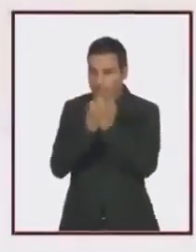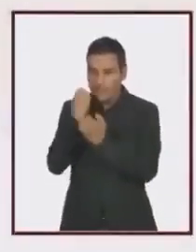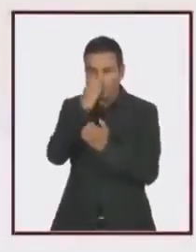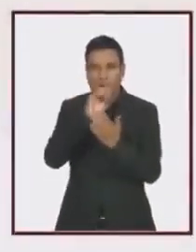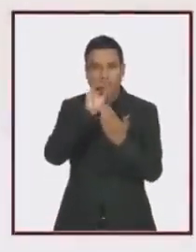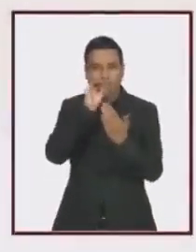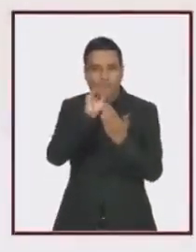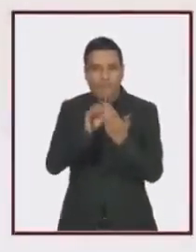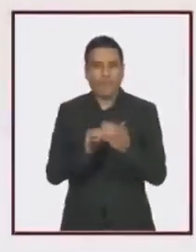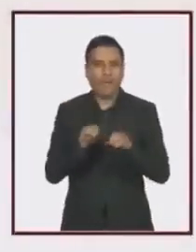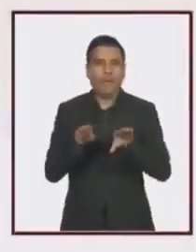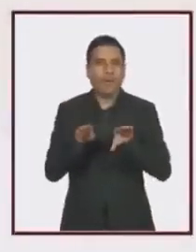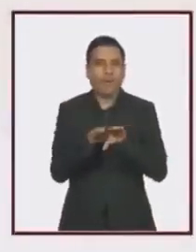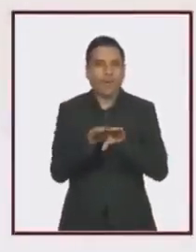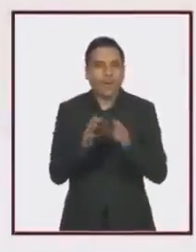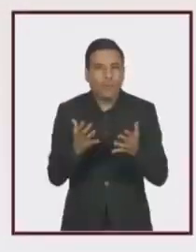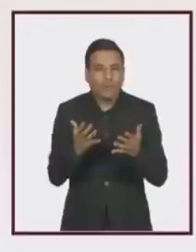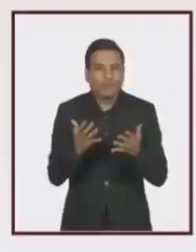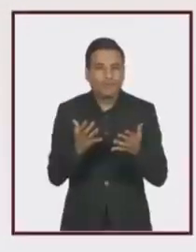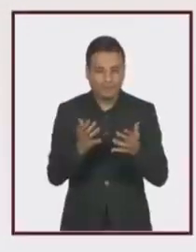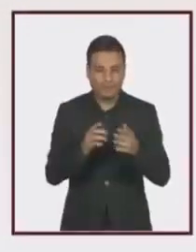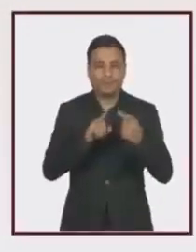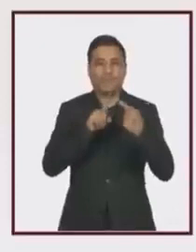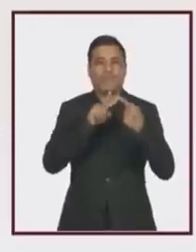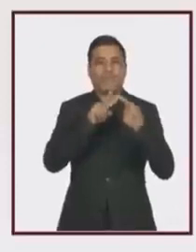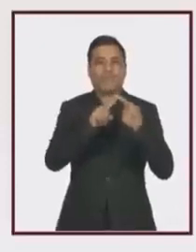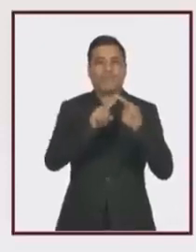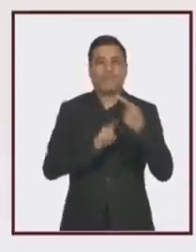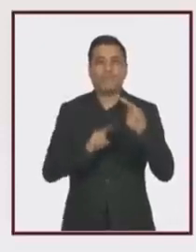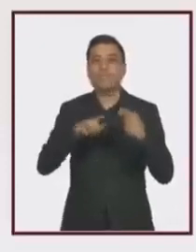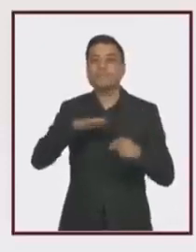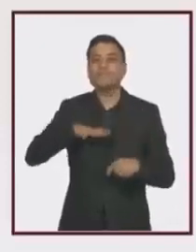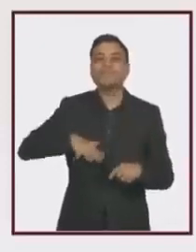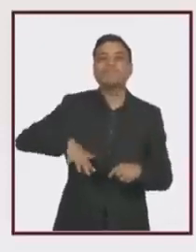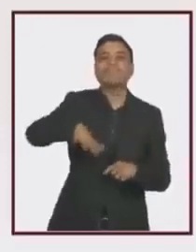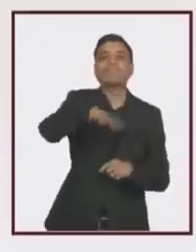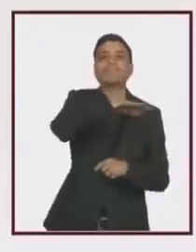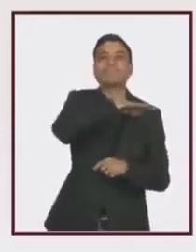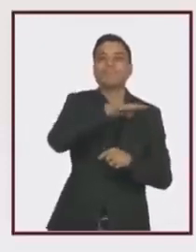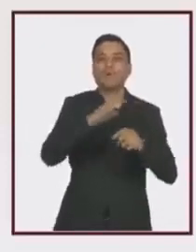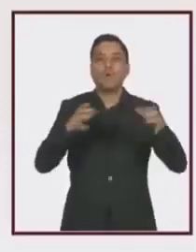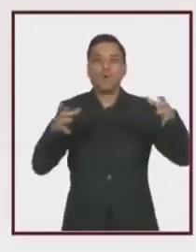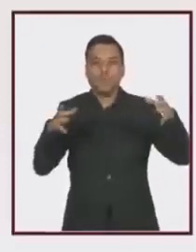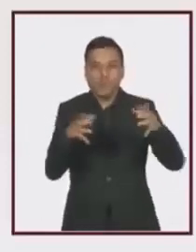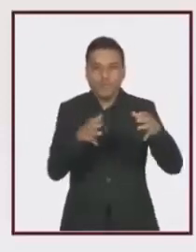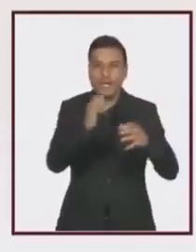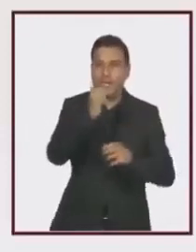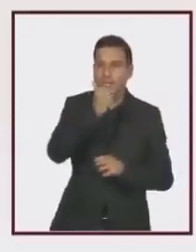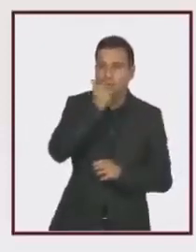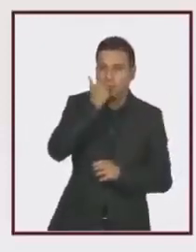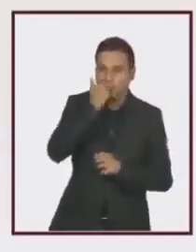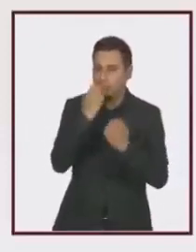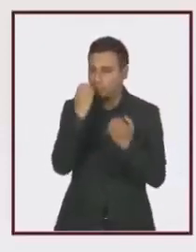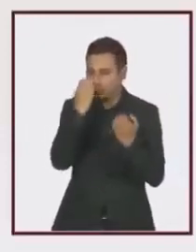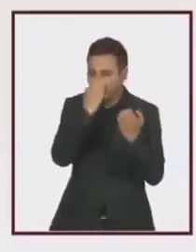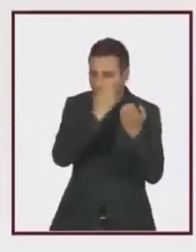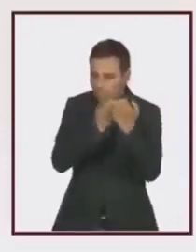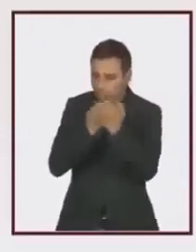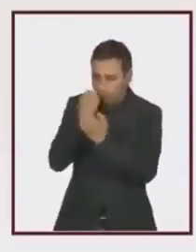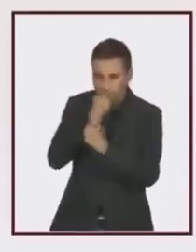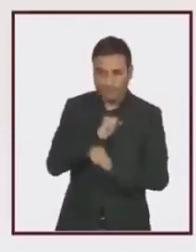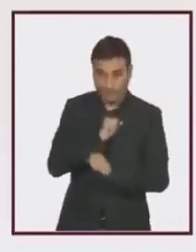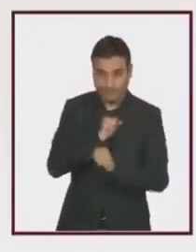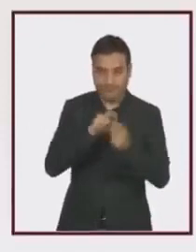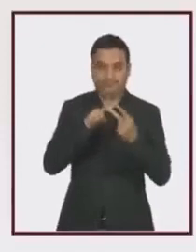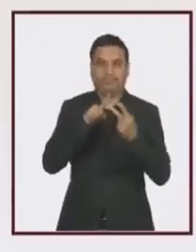de 3 planos, que es el plano de la lectura de la realidad que hacen ustedes a través de los diagnósticos, el plano